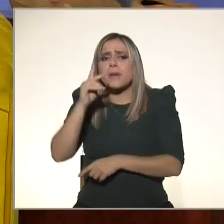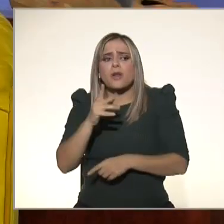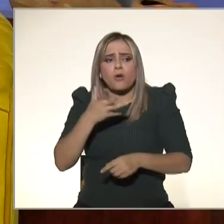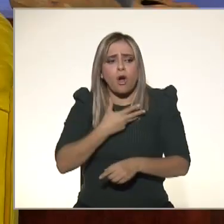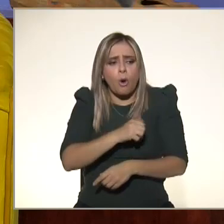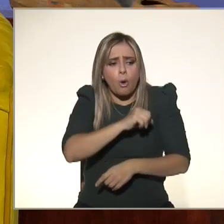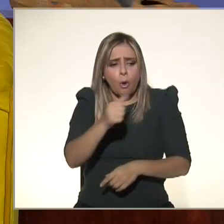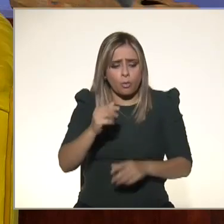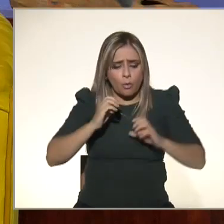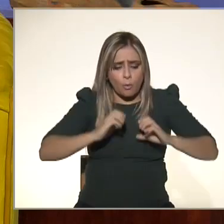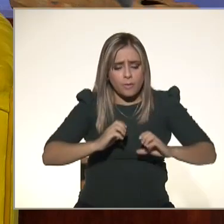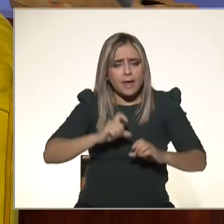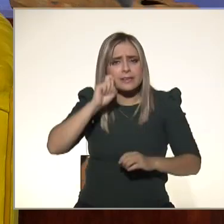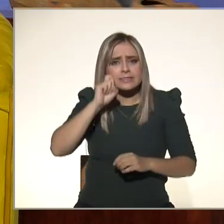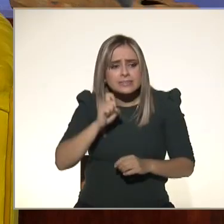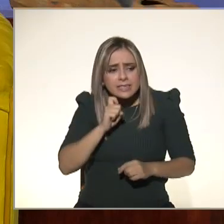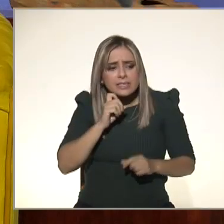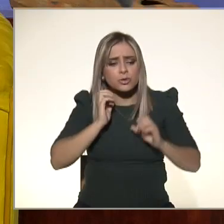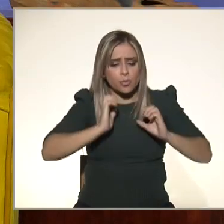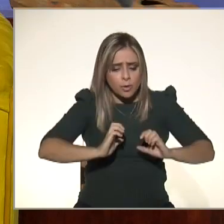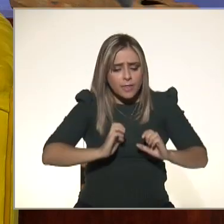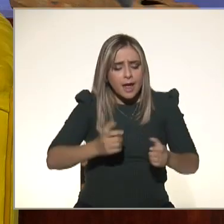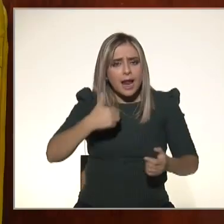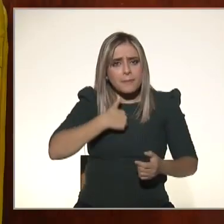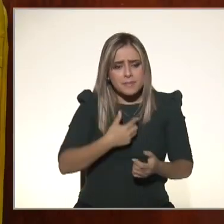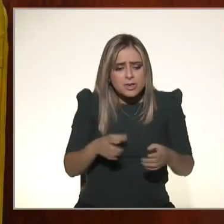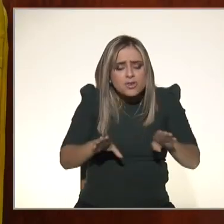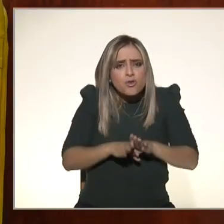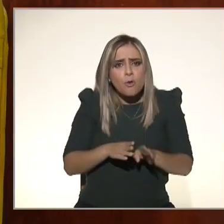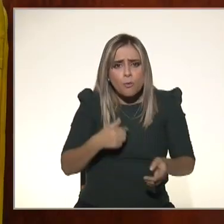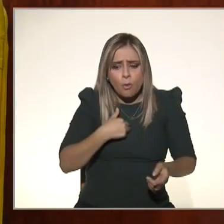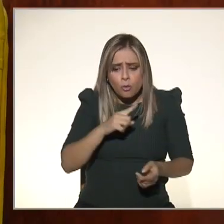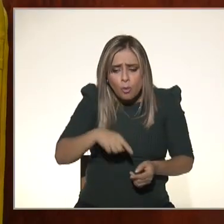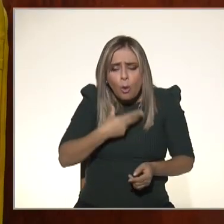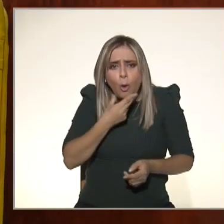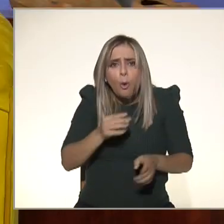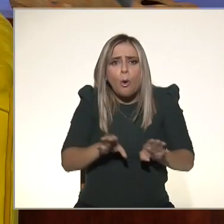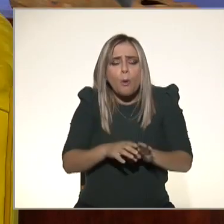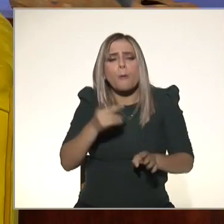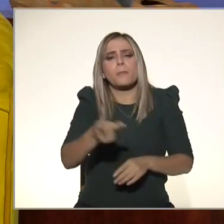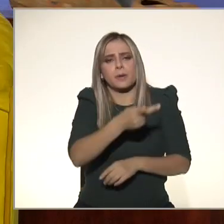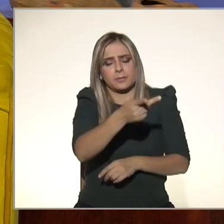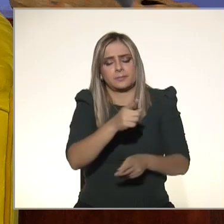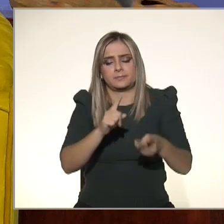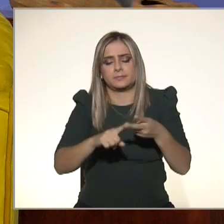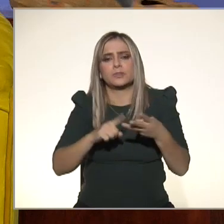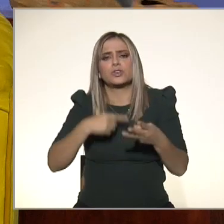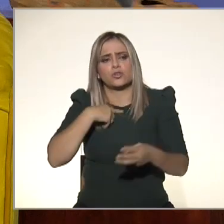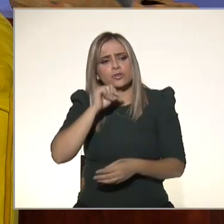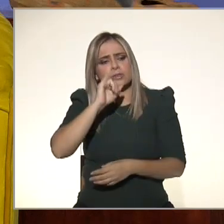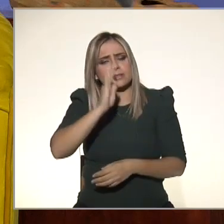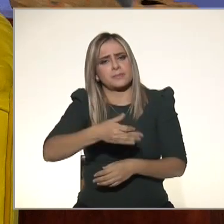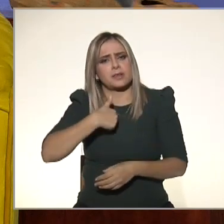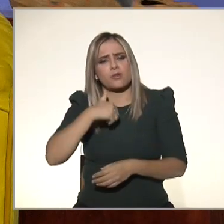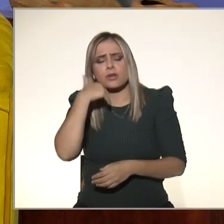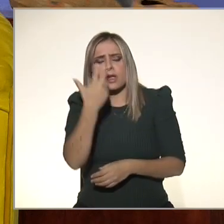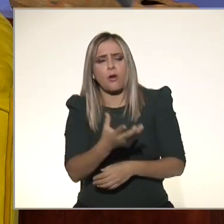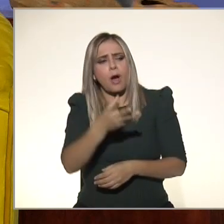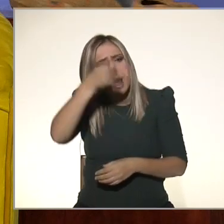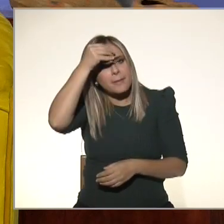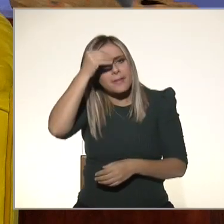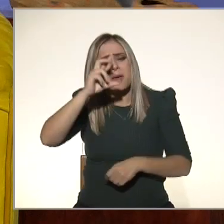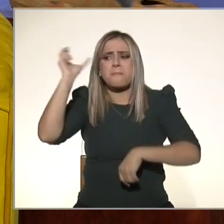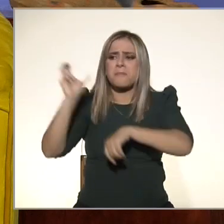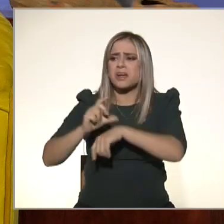debo tener en mi vida sexual y es un tema que me preocupa. Agustín López, aquí estoy dispuesto a aprender y derrotar